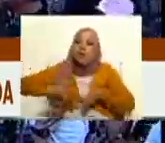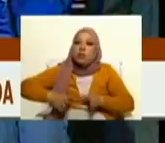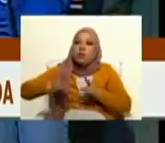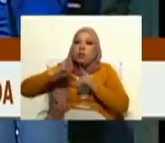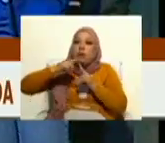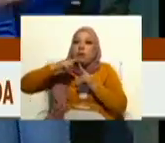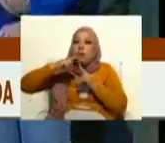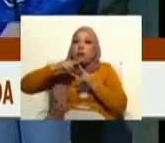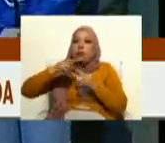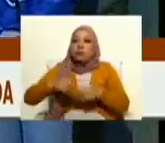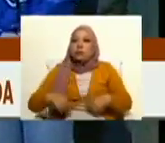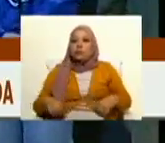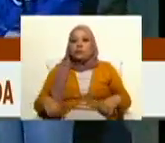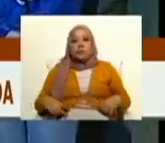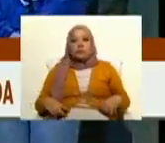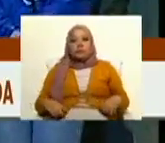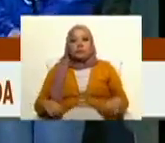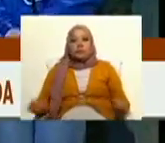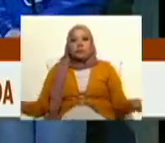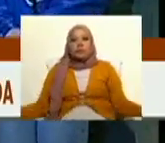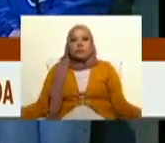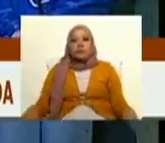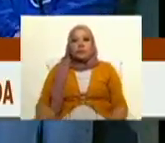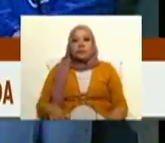Quedamos tabla.